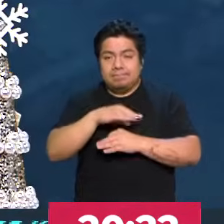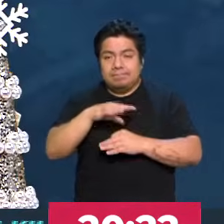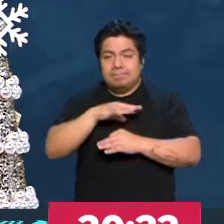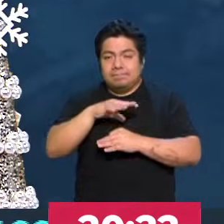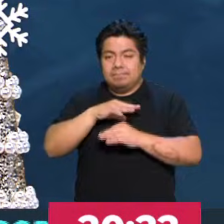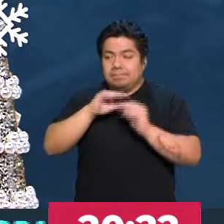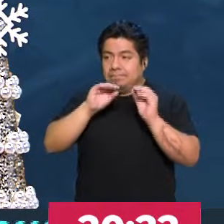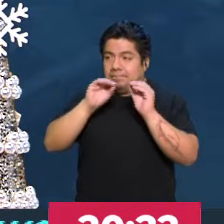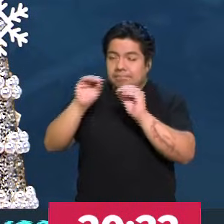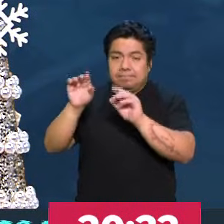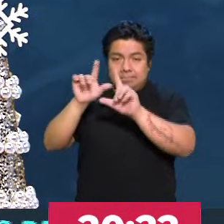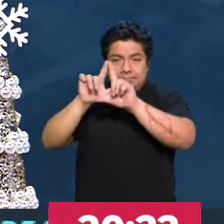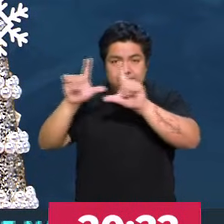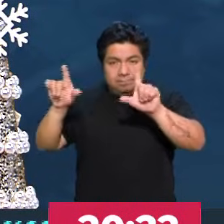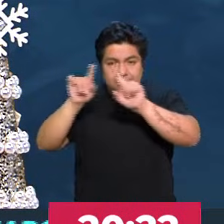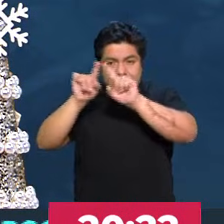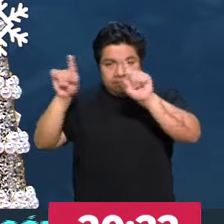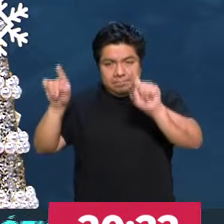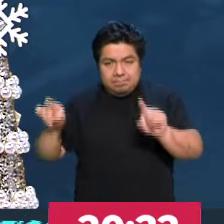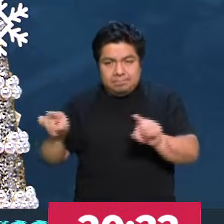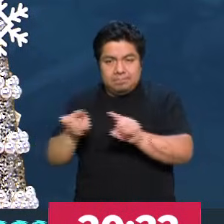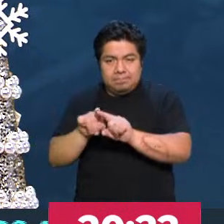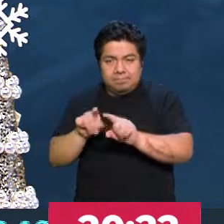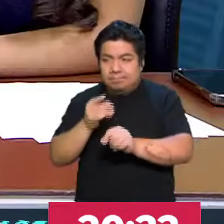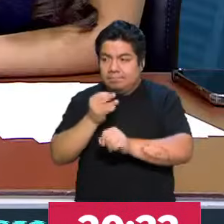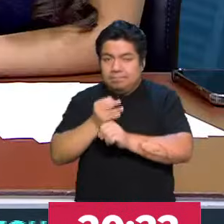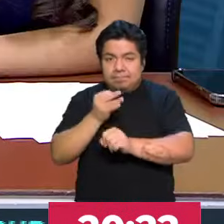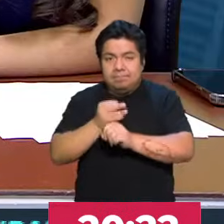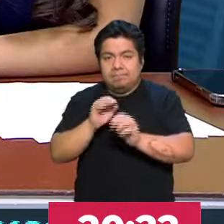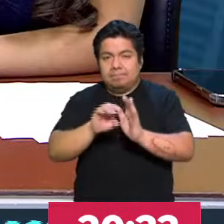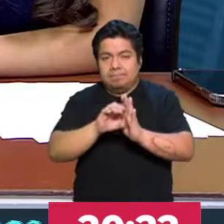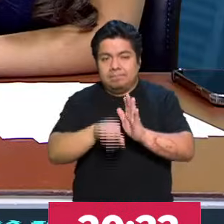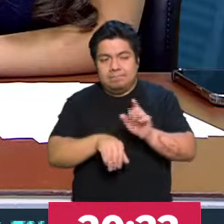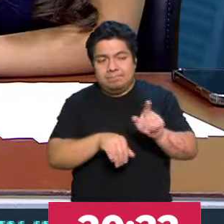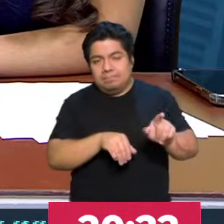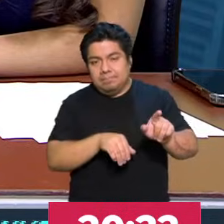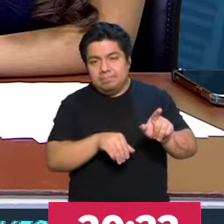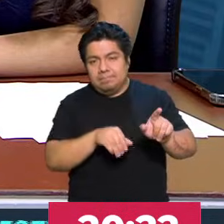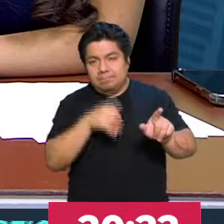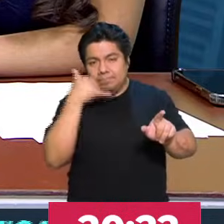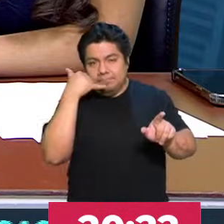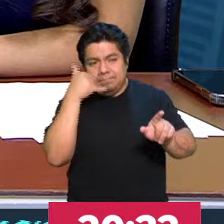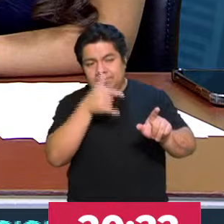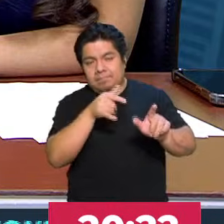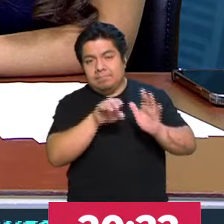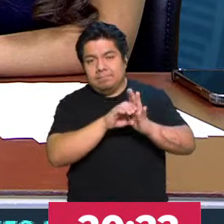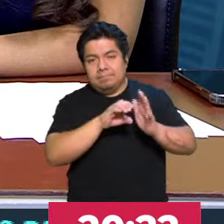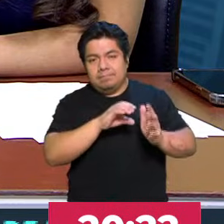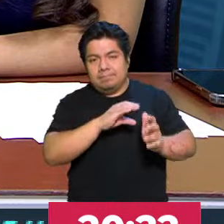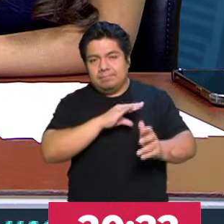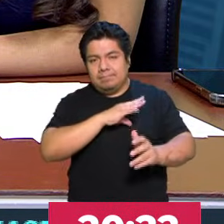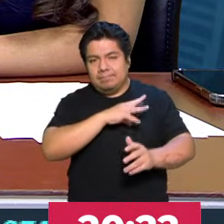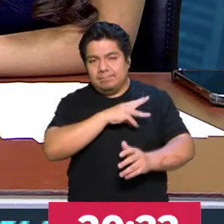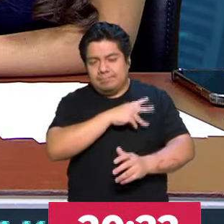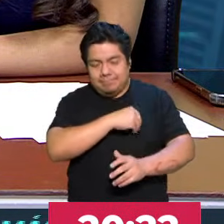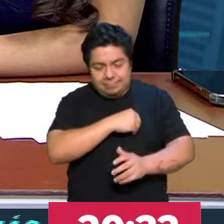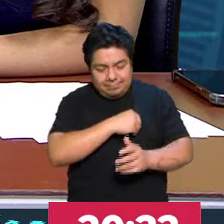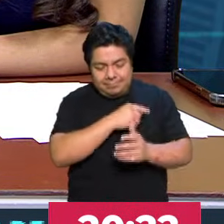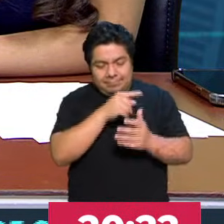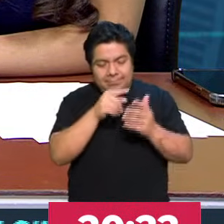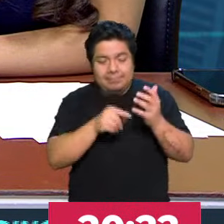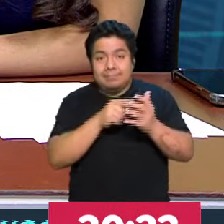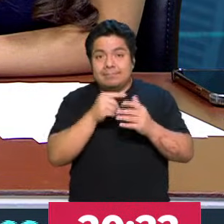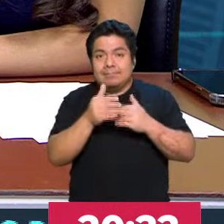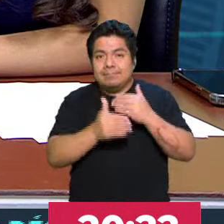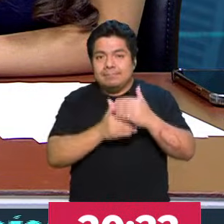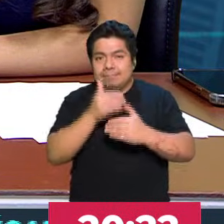poníamos en nuestras, así como ahora podemos poner imágenes de pronto de Palestina, y que con el